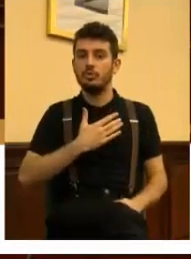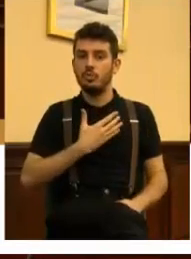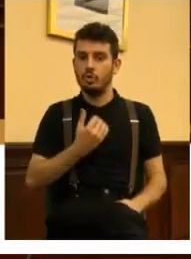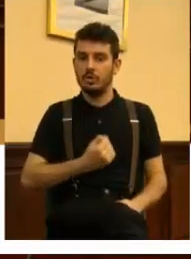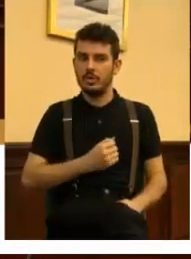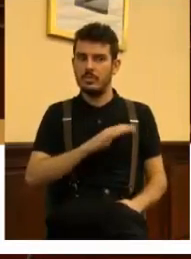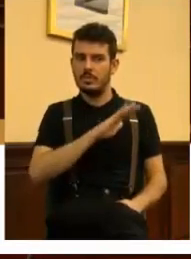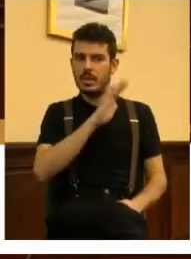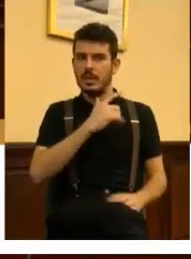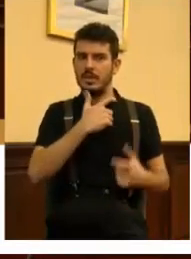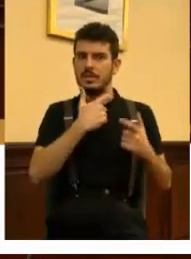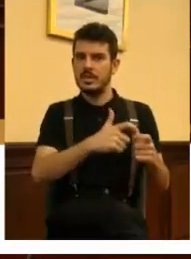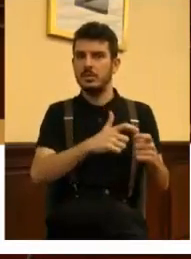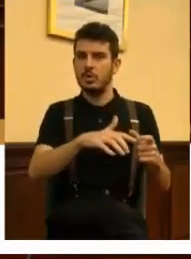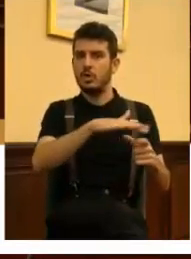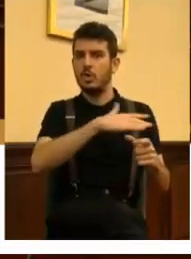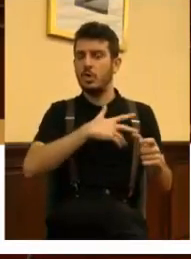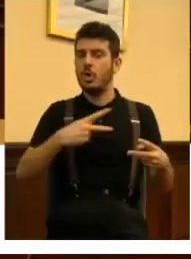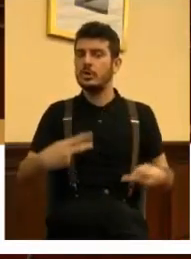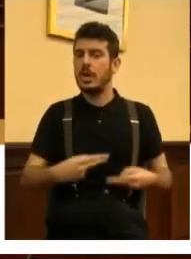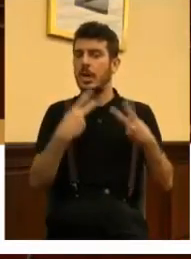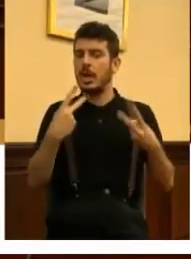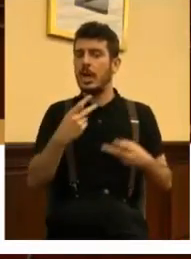parece que el sector de la hostelería pues